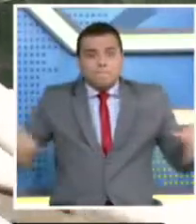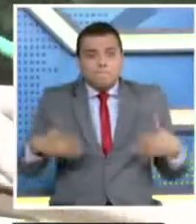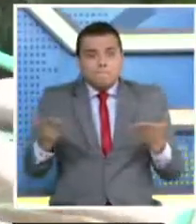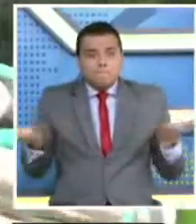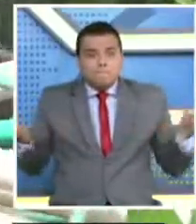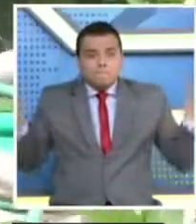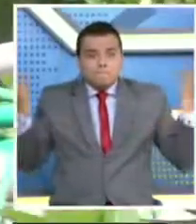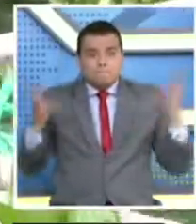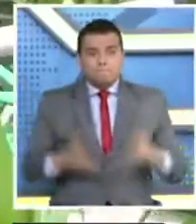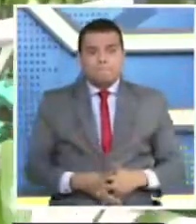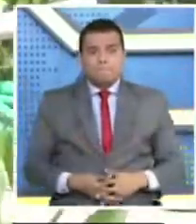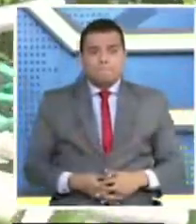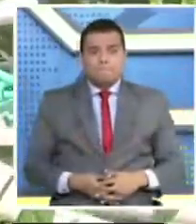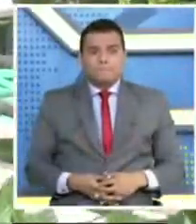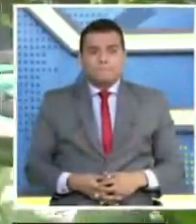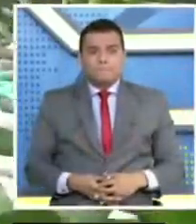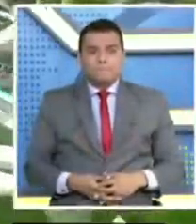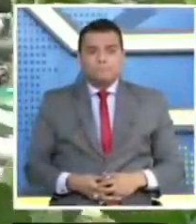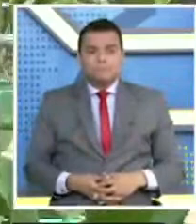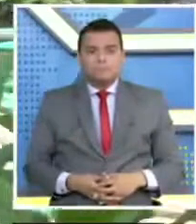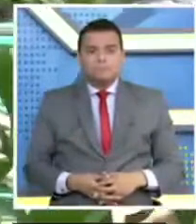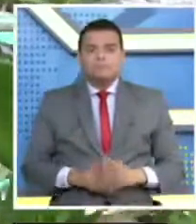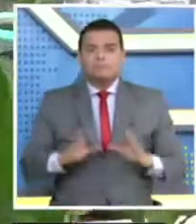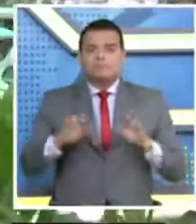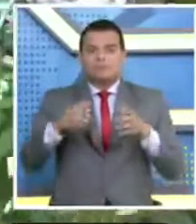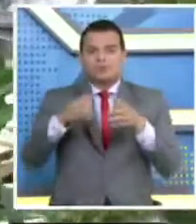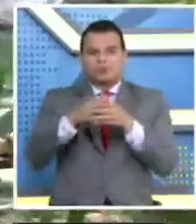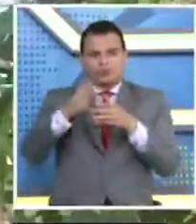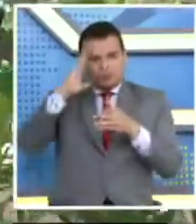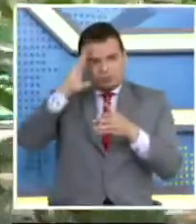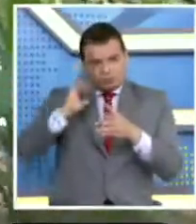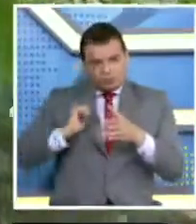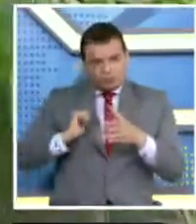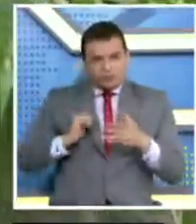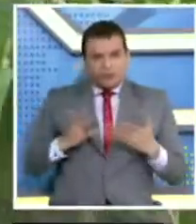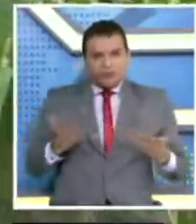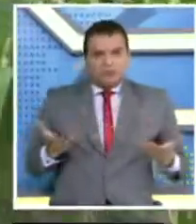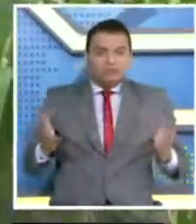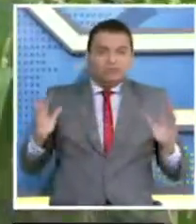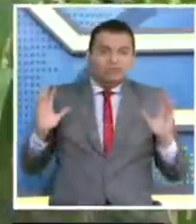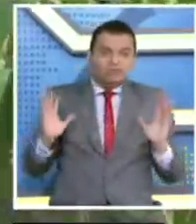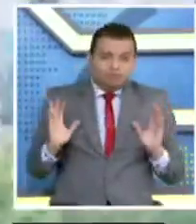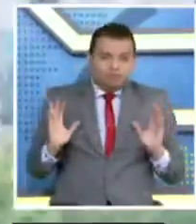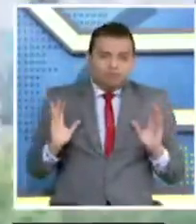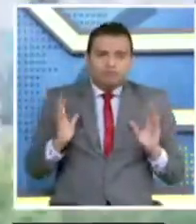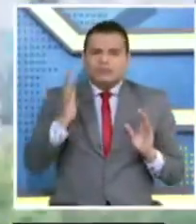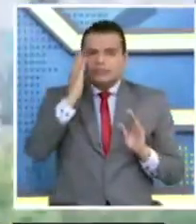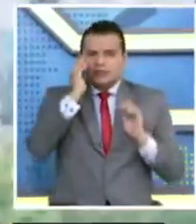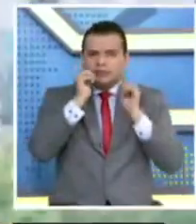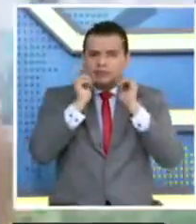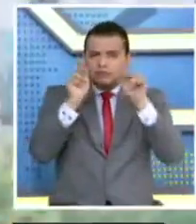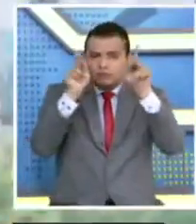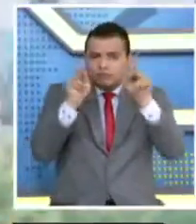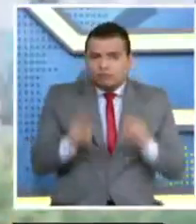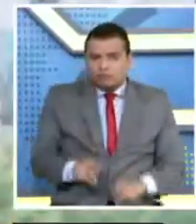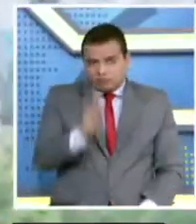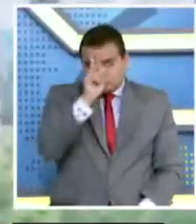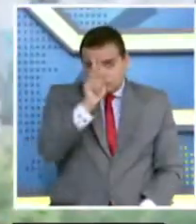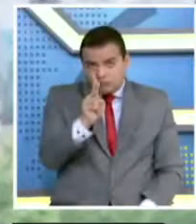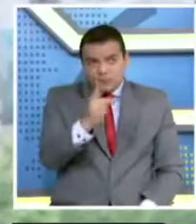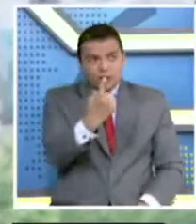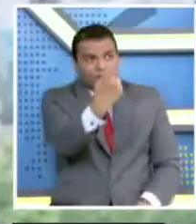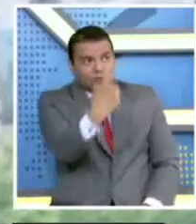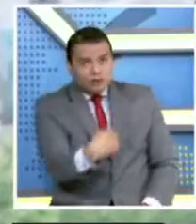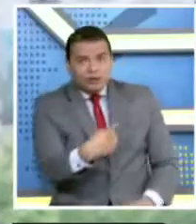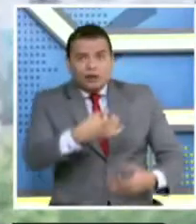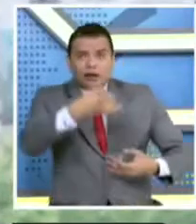de la cuarentena. Los policías de Colombia, en el cumplimiento del deber, nunca perdemos nuestra condición humana. Sin embargo, frente a orden legítima